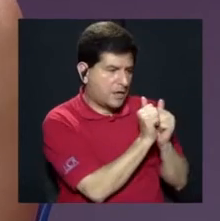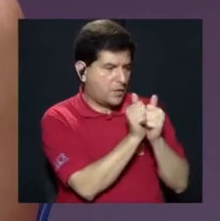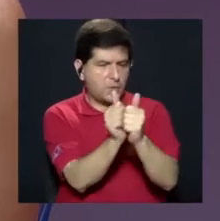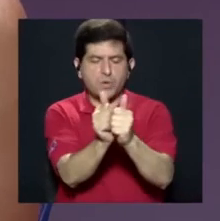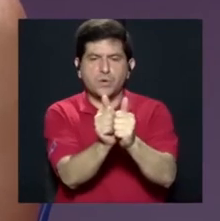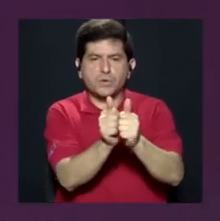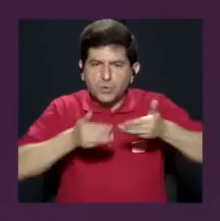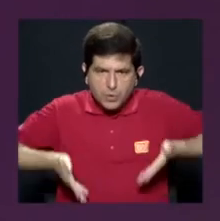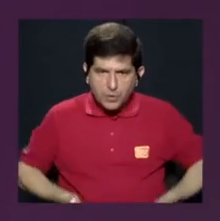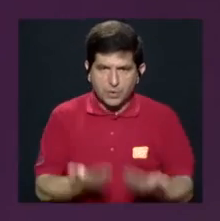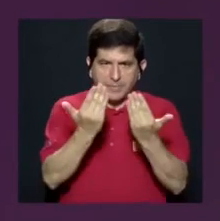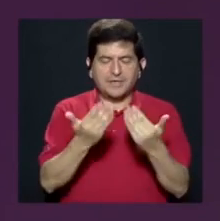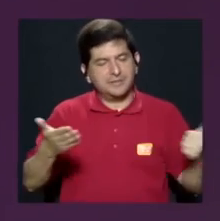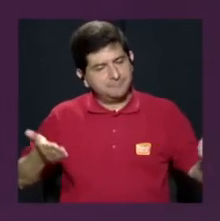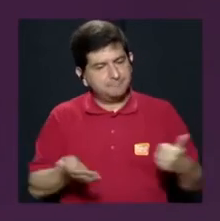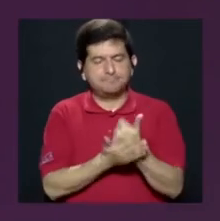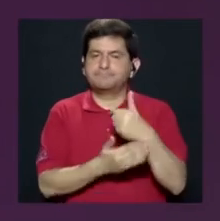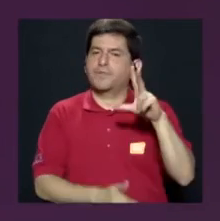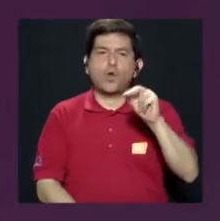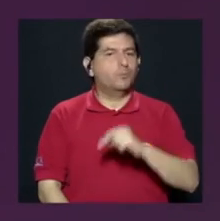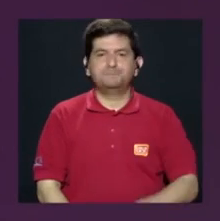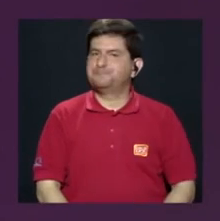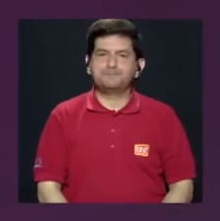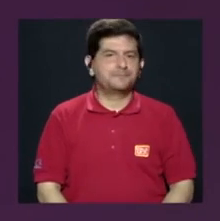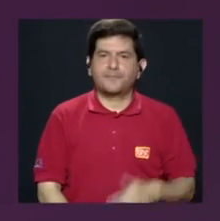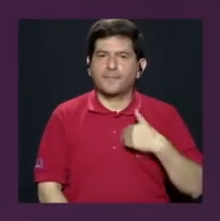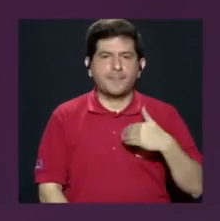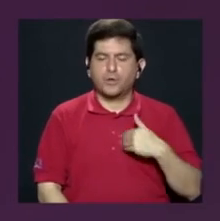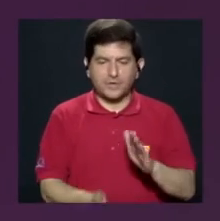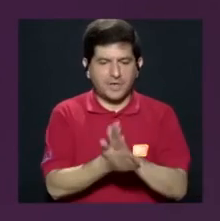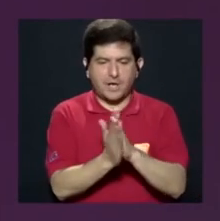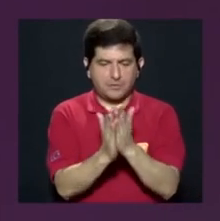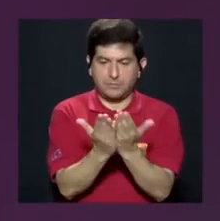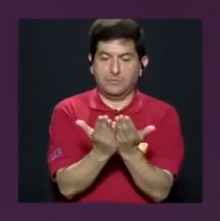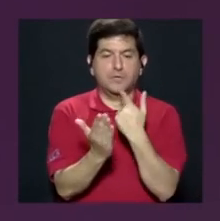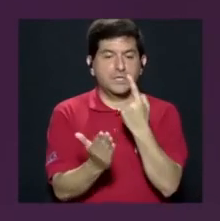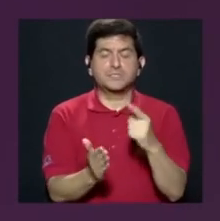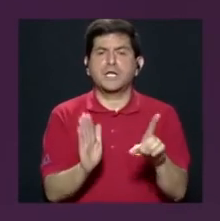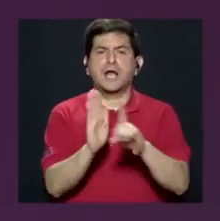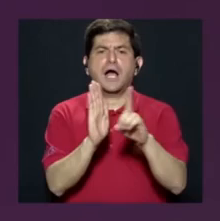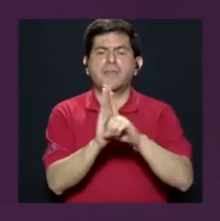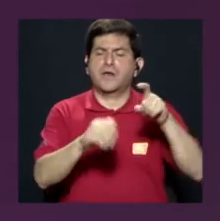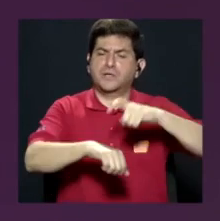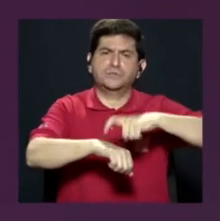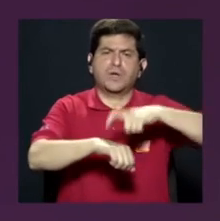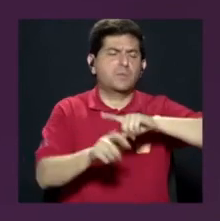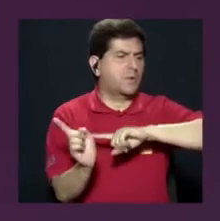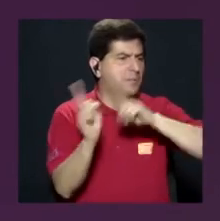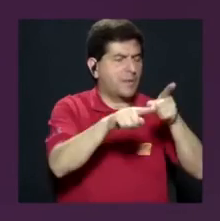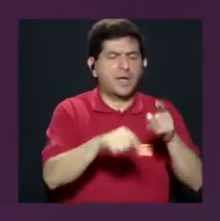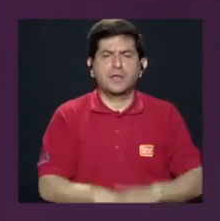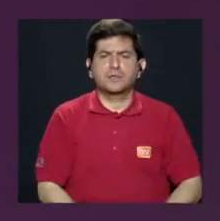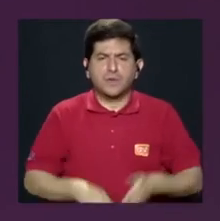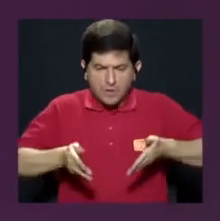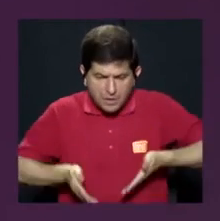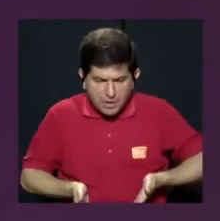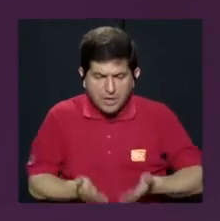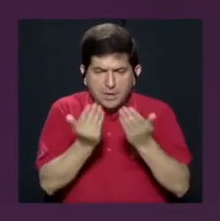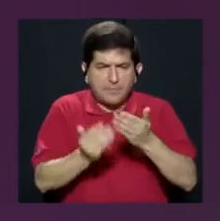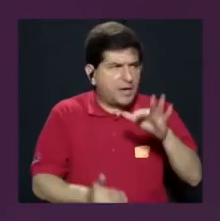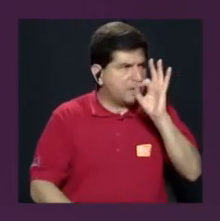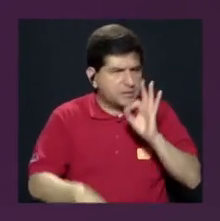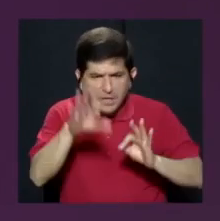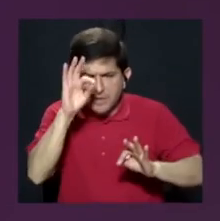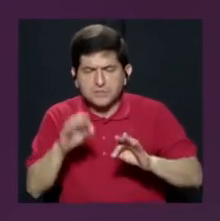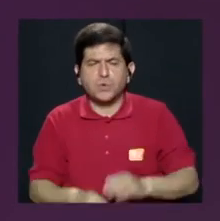en el parto? Pues lastimosamente no, ni siquiera tenemos un brochure que nos diga, bueno, tienen derechos a la hora de ir al parto, ¿verdad? Tienen el derecho de